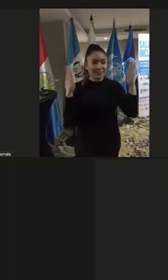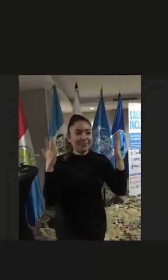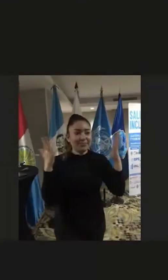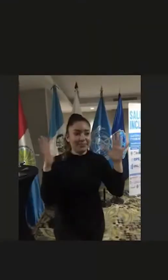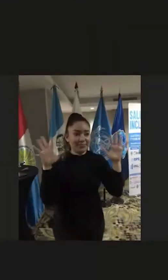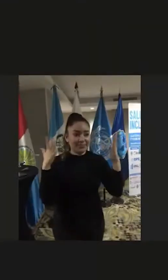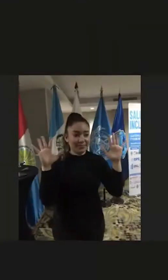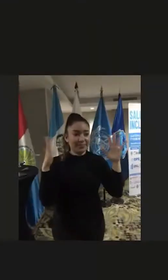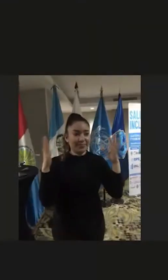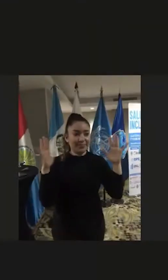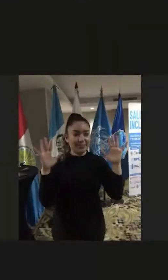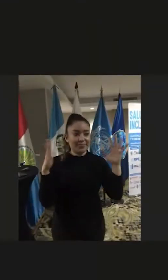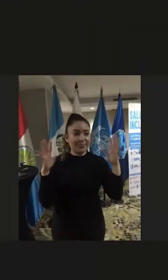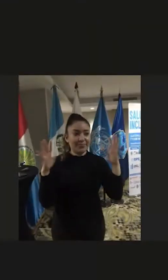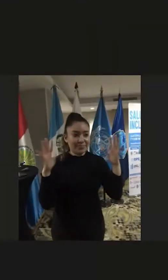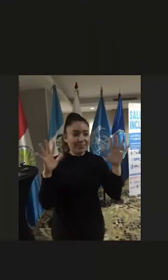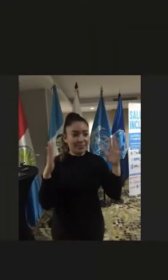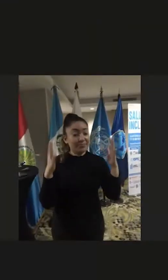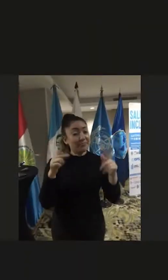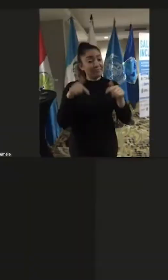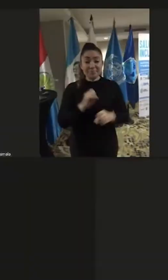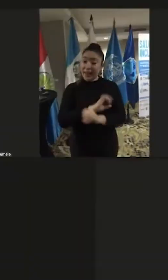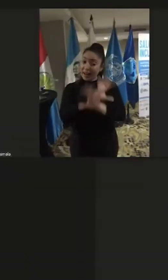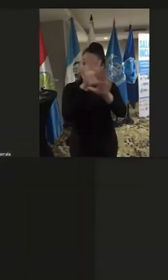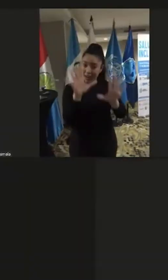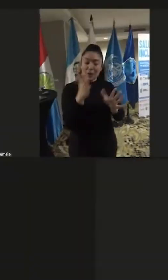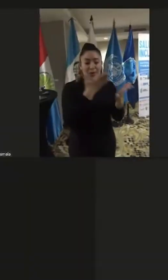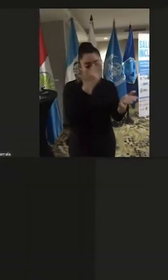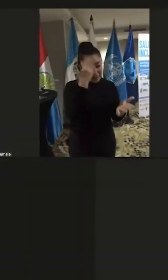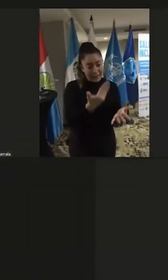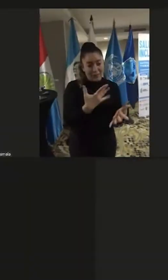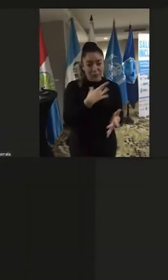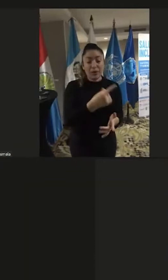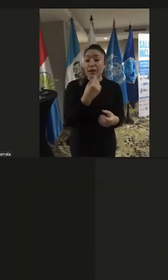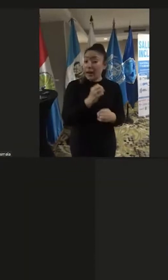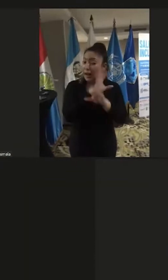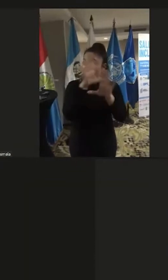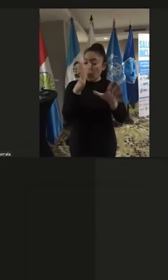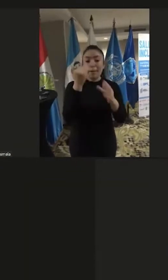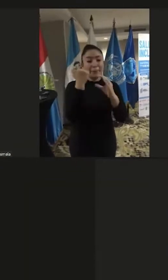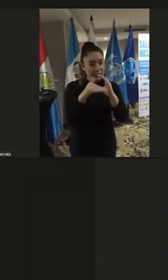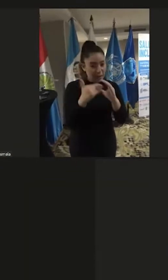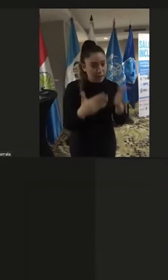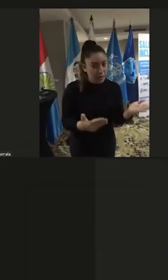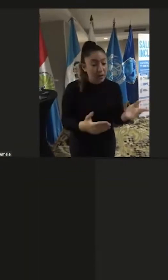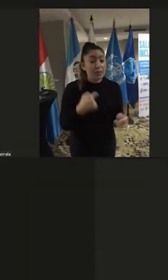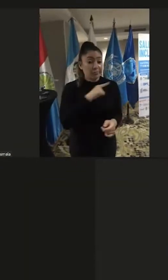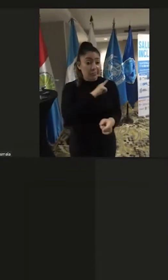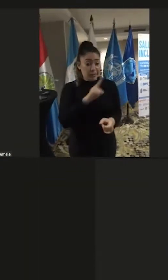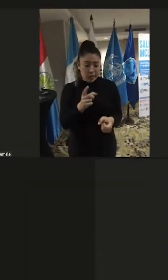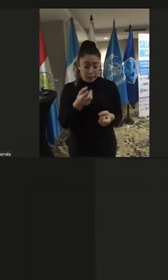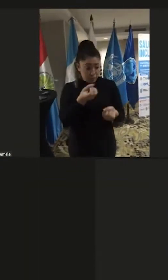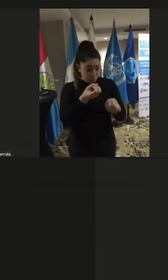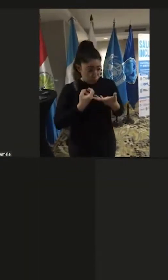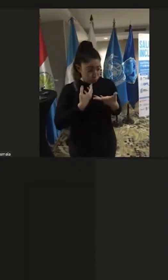Benice, por favor. Y nos queda claro el mensaje, el ser multiplicadores